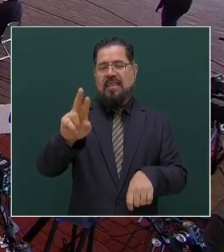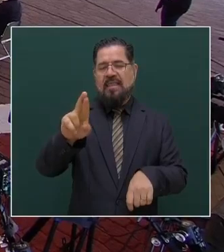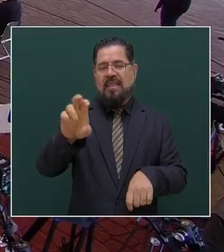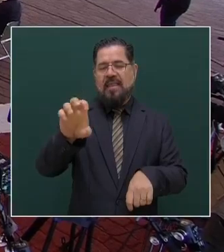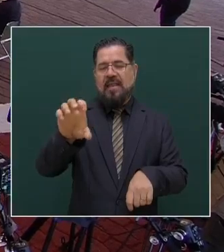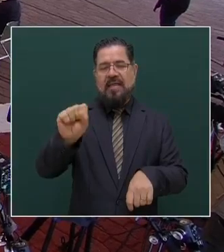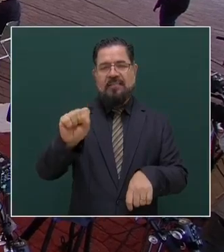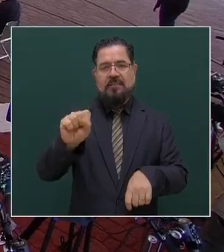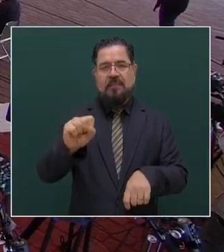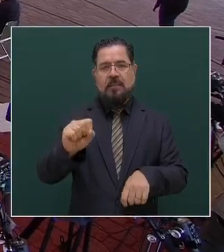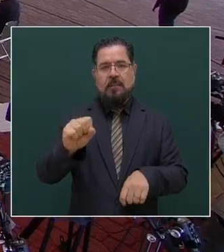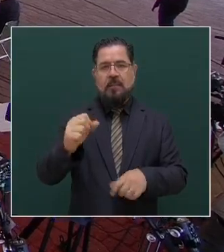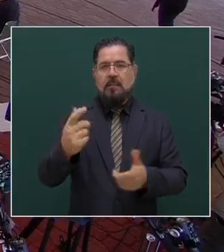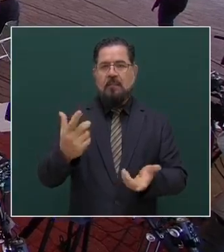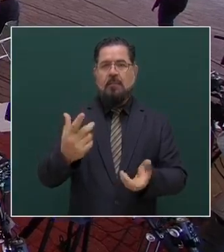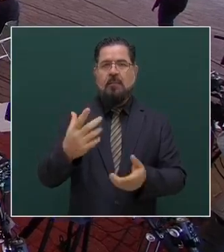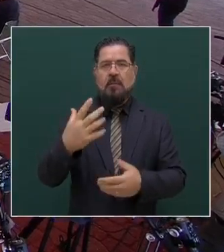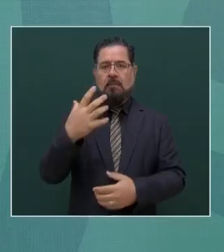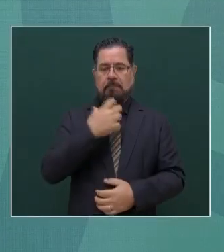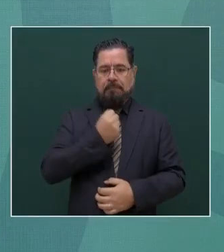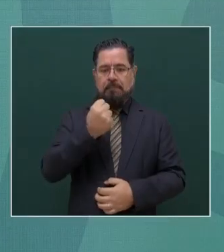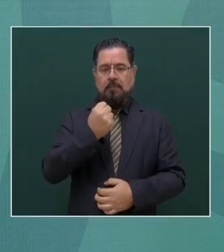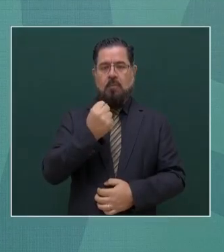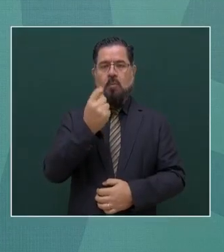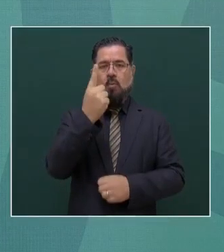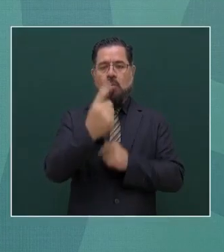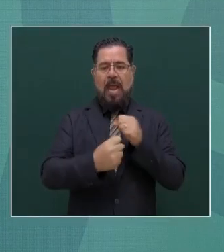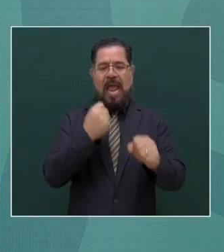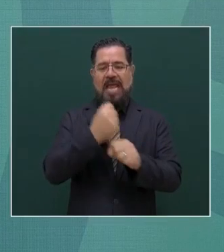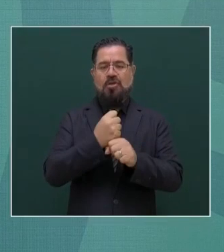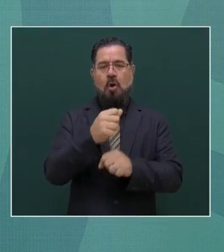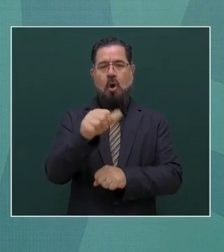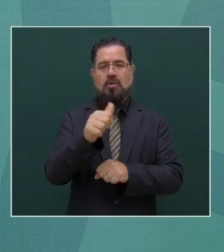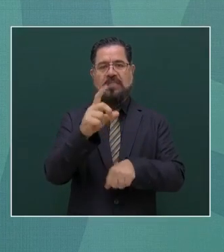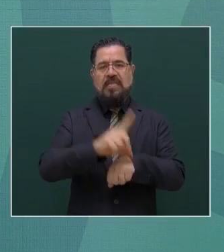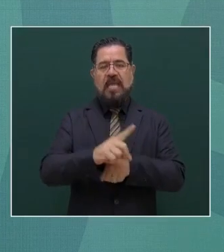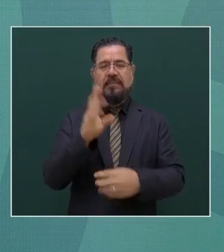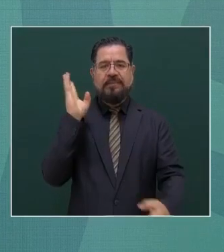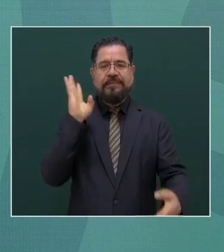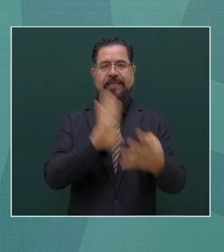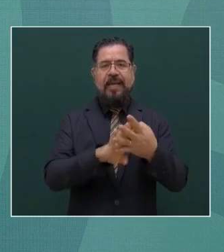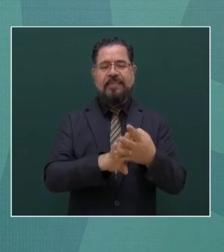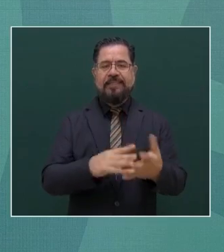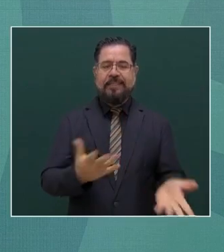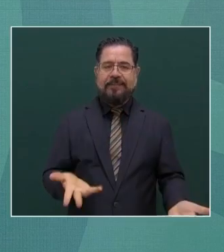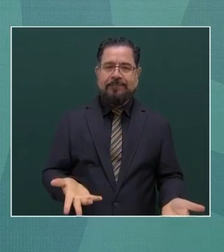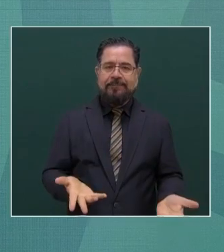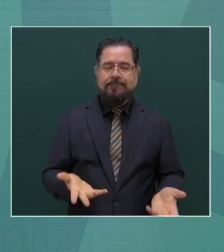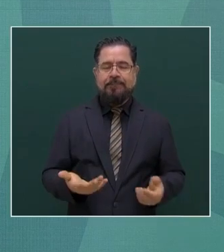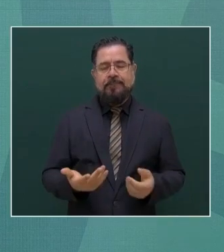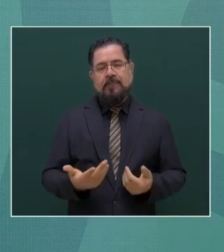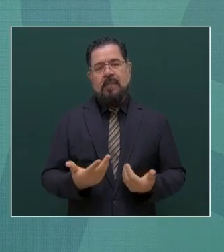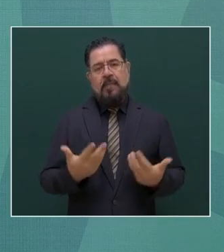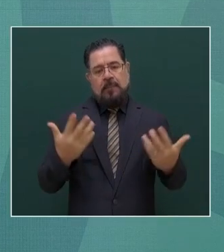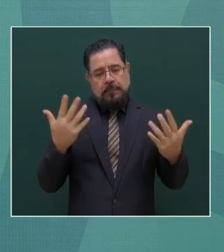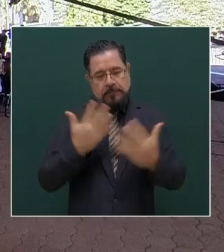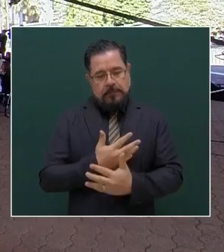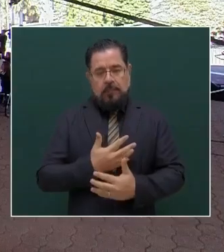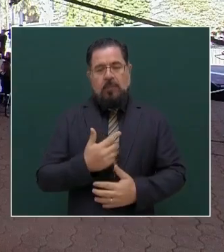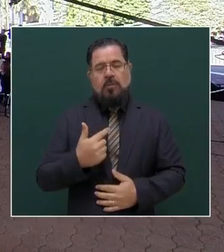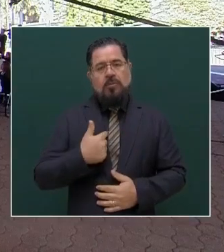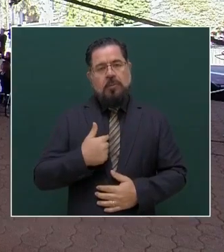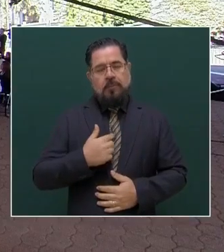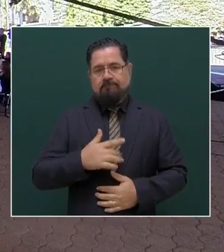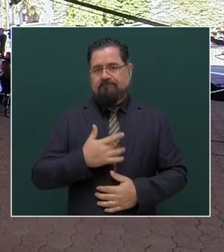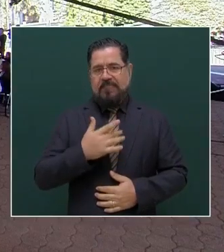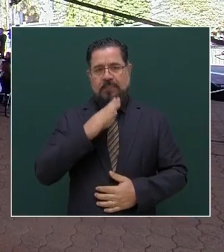detuvieron inactivo un año 11 días, y eso la verdad que sí me deja un mal sabor de